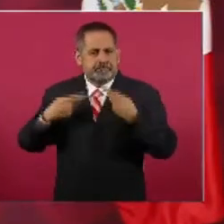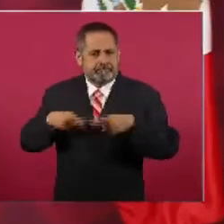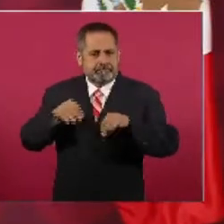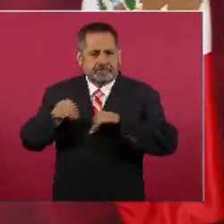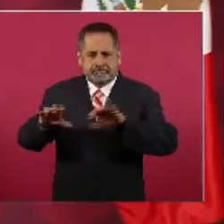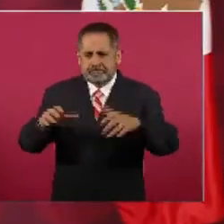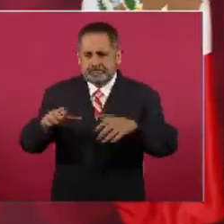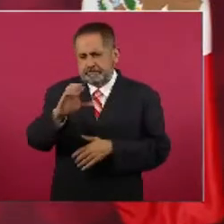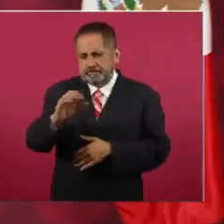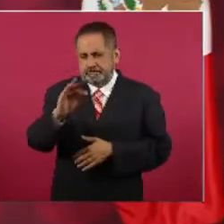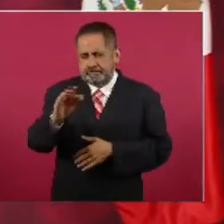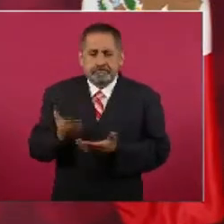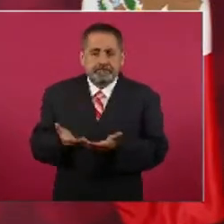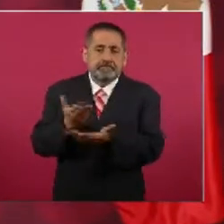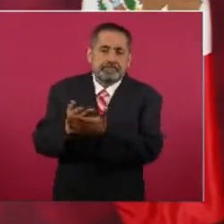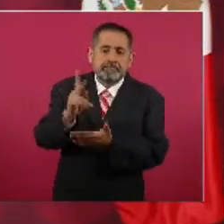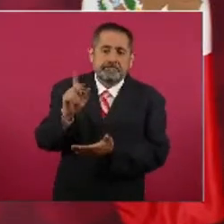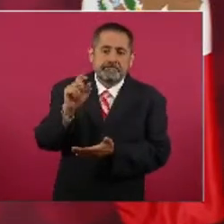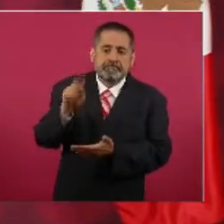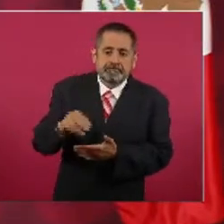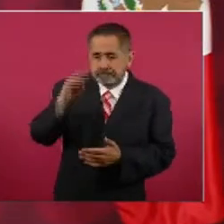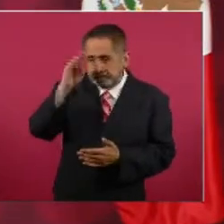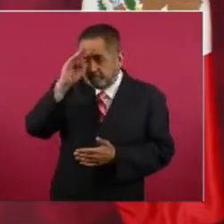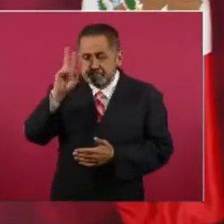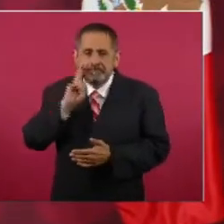para exponerles el plan